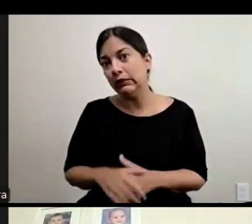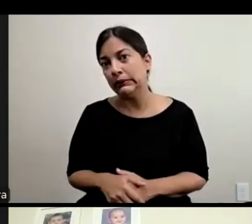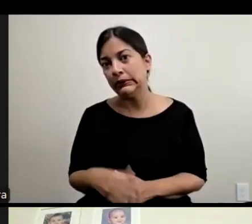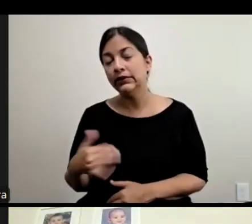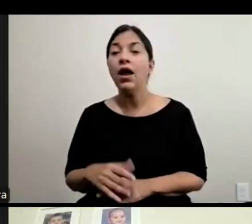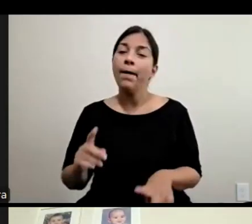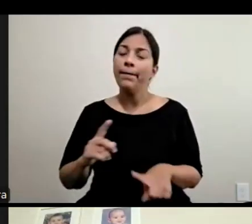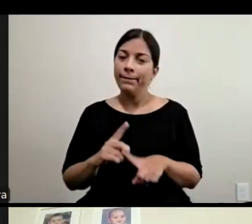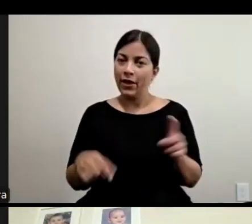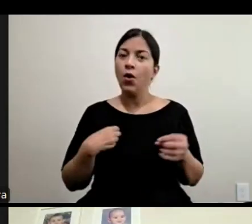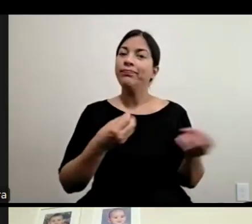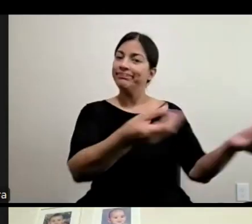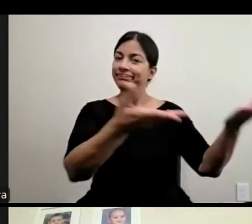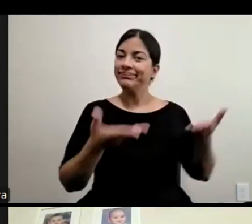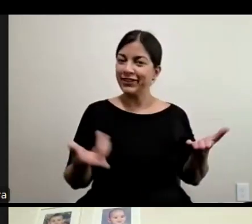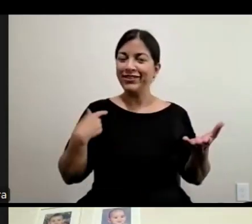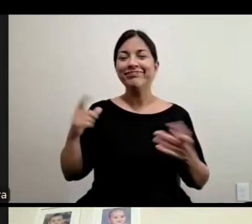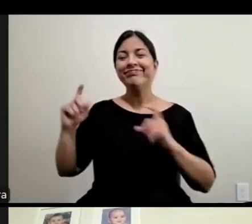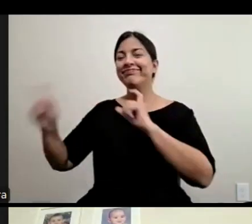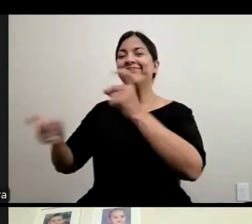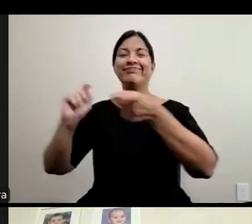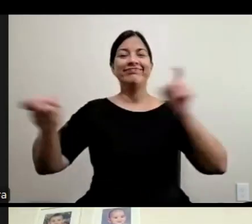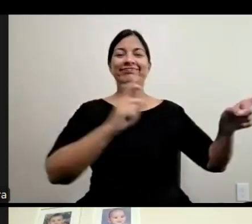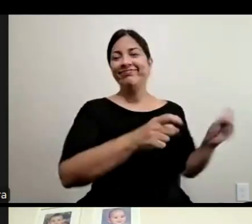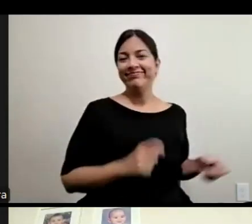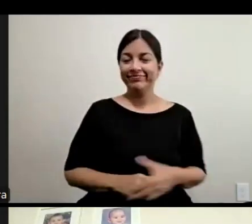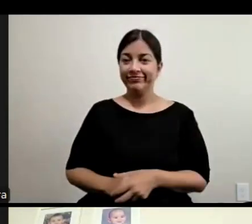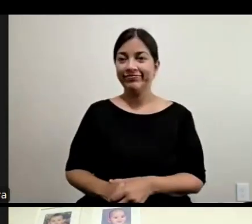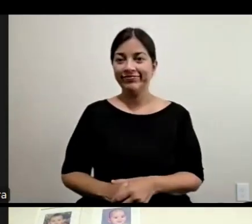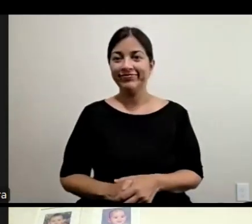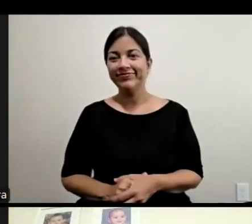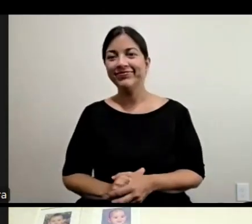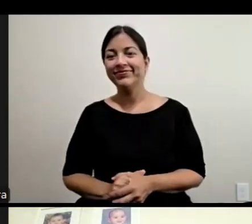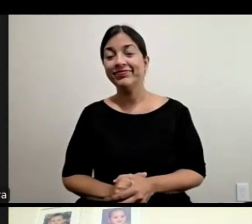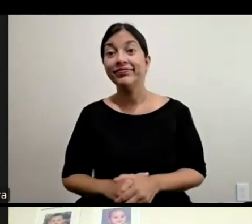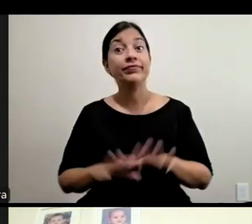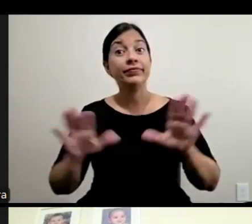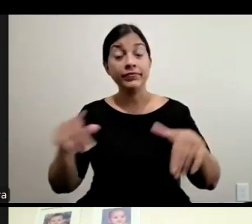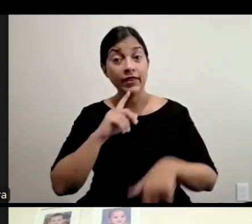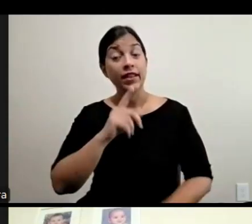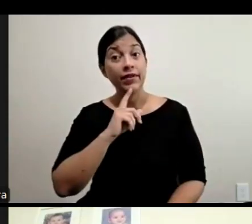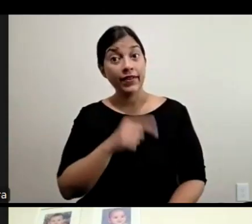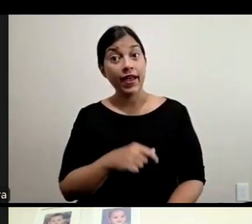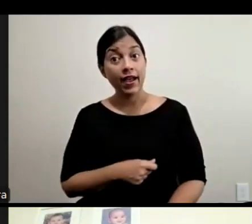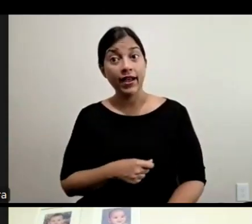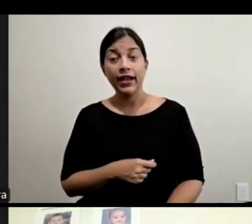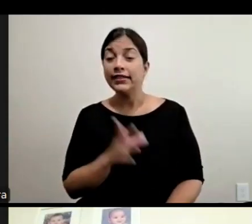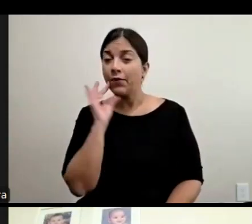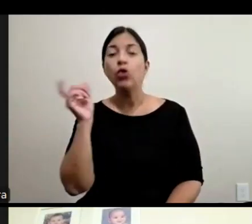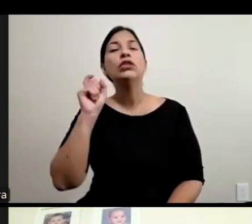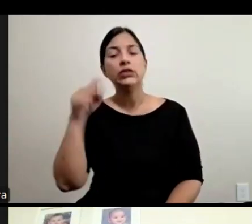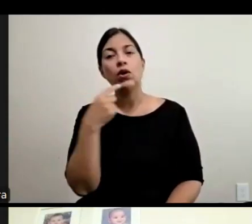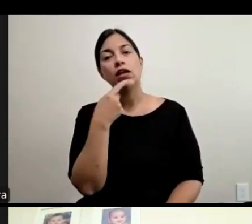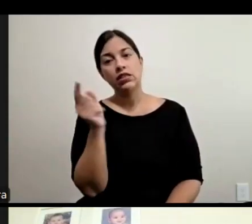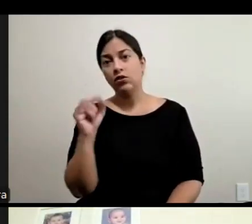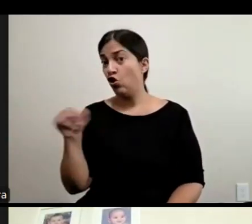traje y empecé a repartirle al mundo. Pues, porque digo yo, mire, y de verdad, el sabor, lo tengo que decir, pues ya José lo sabe